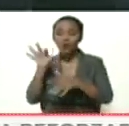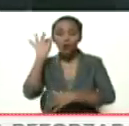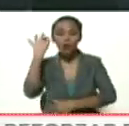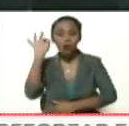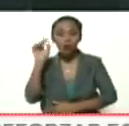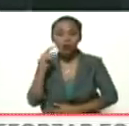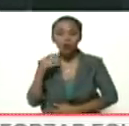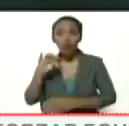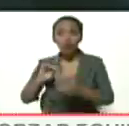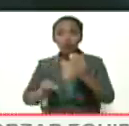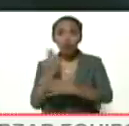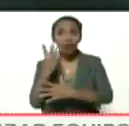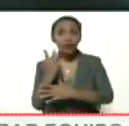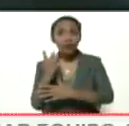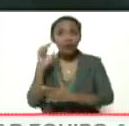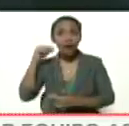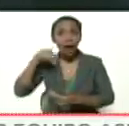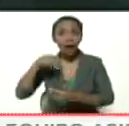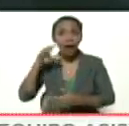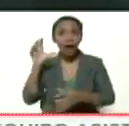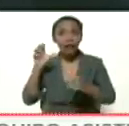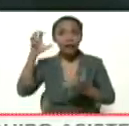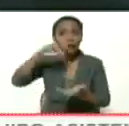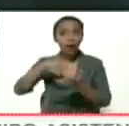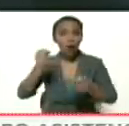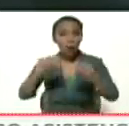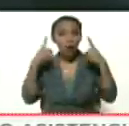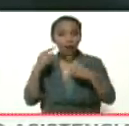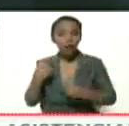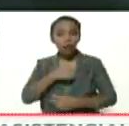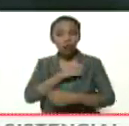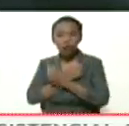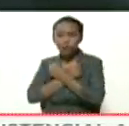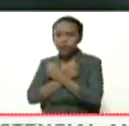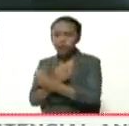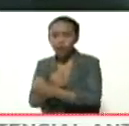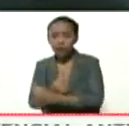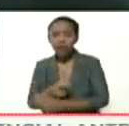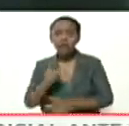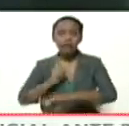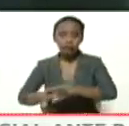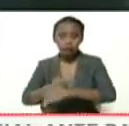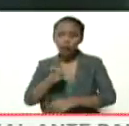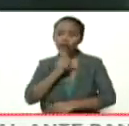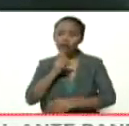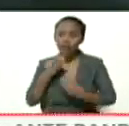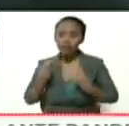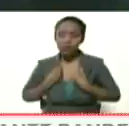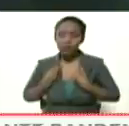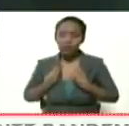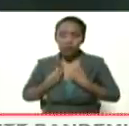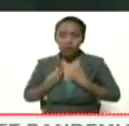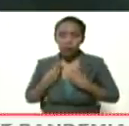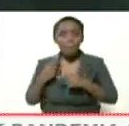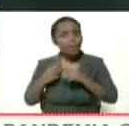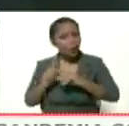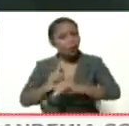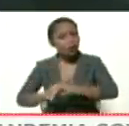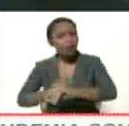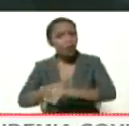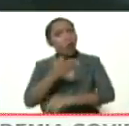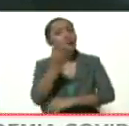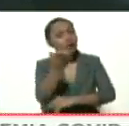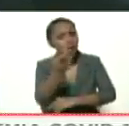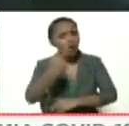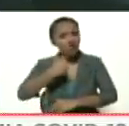de Vida del Estado de La Guaira. Amados, estamos viviendo un tiempo muy difícil, pero un tiempo donde usted